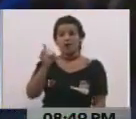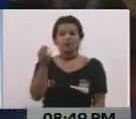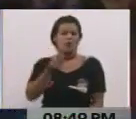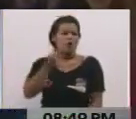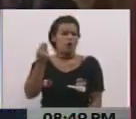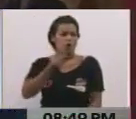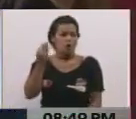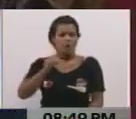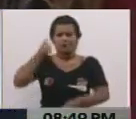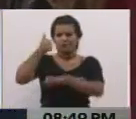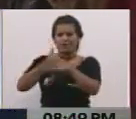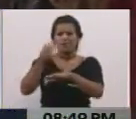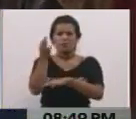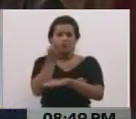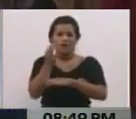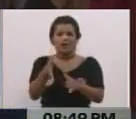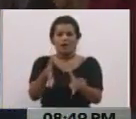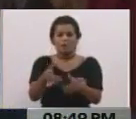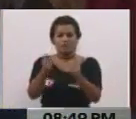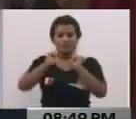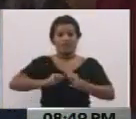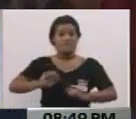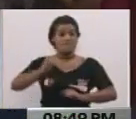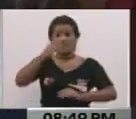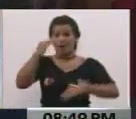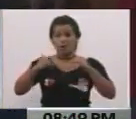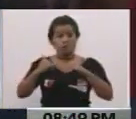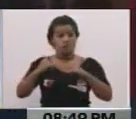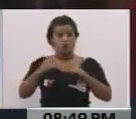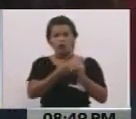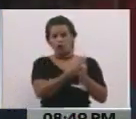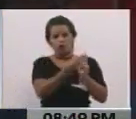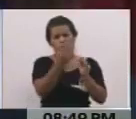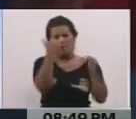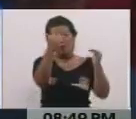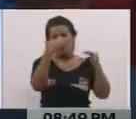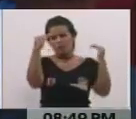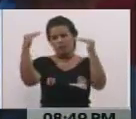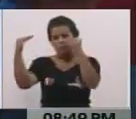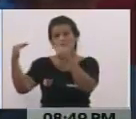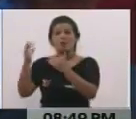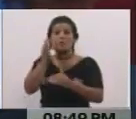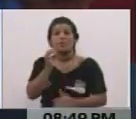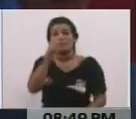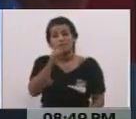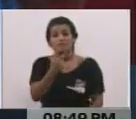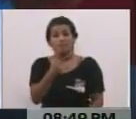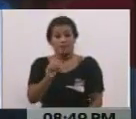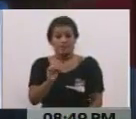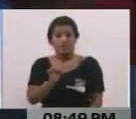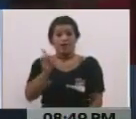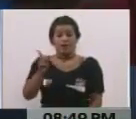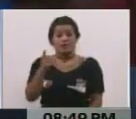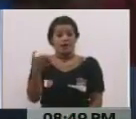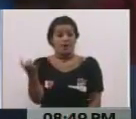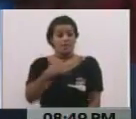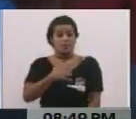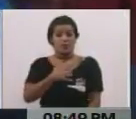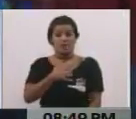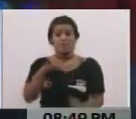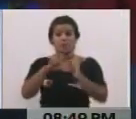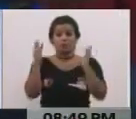al podium en unos Juegos Olímpicos. Yulimar Rojas, de 20 años de edad, es campeona mundial en pista cubierta,